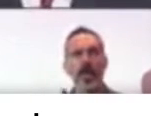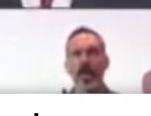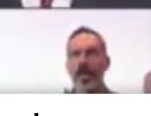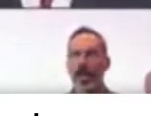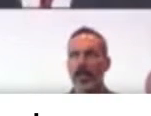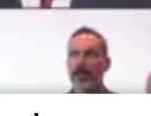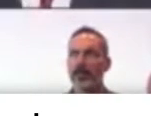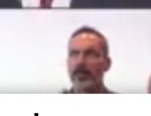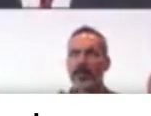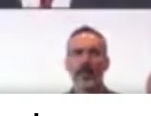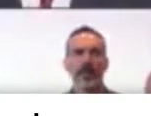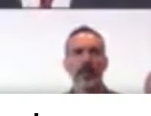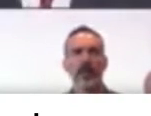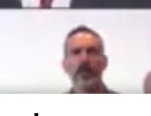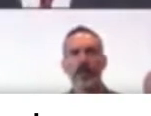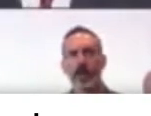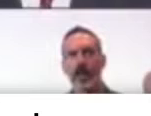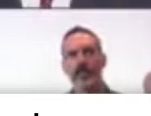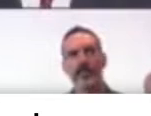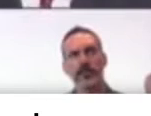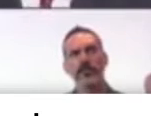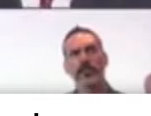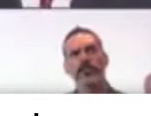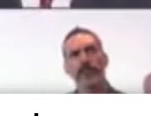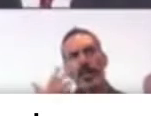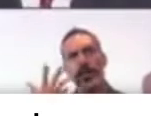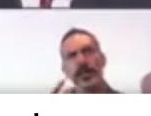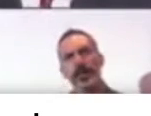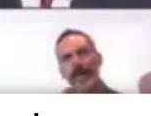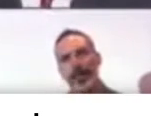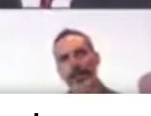Pérez. Y me toca hablar bien de él.